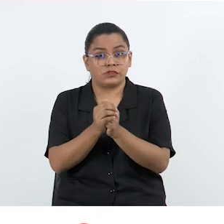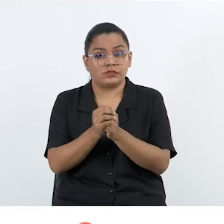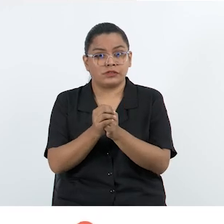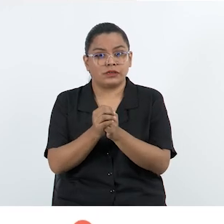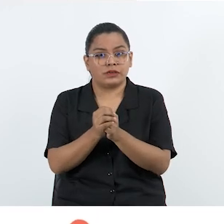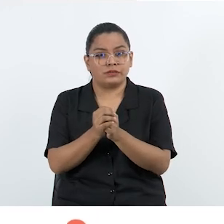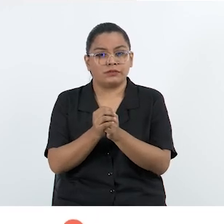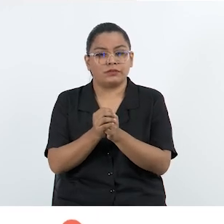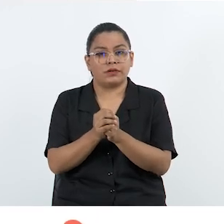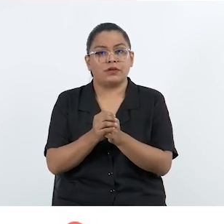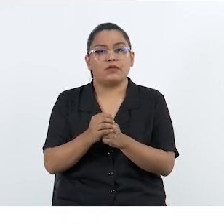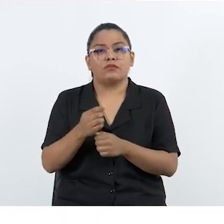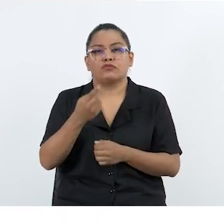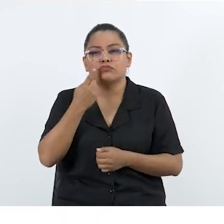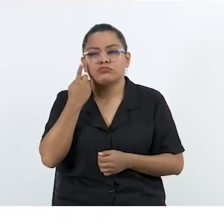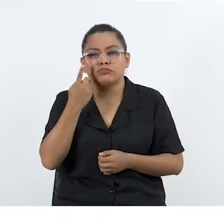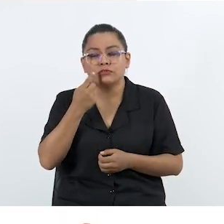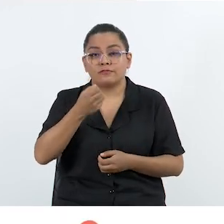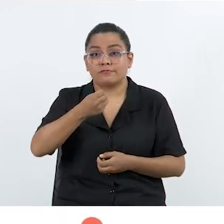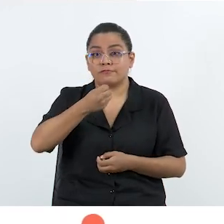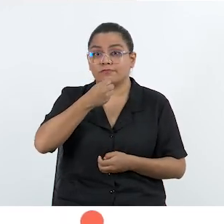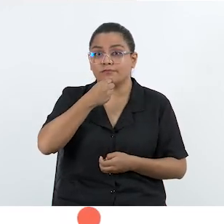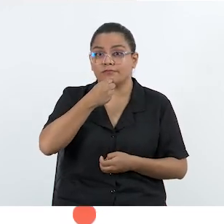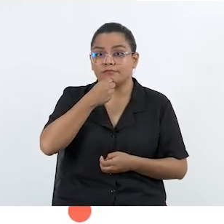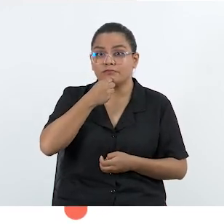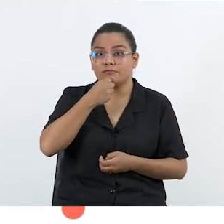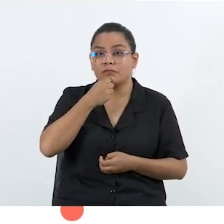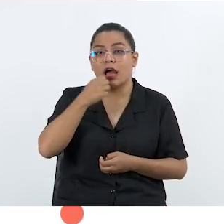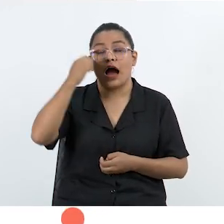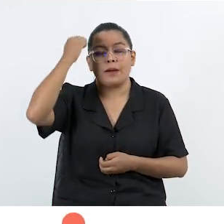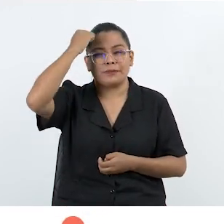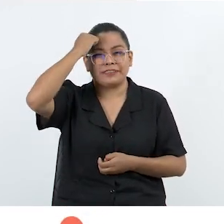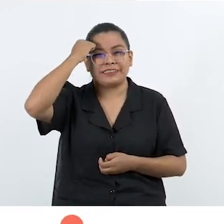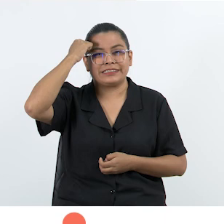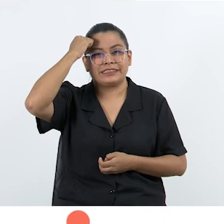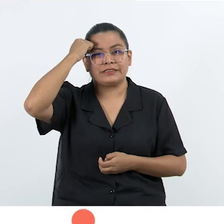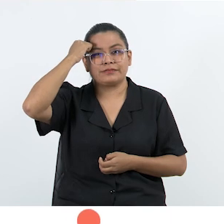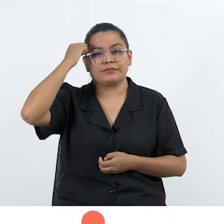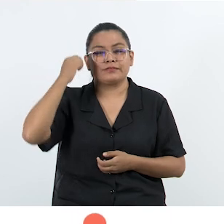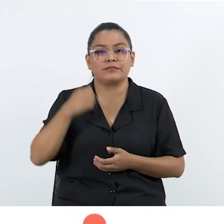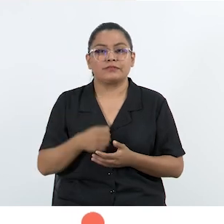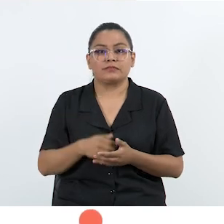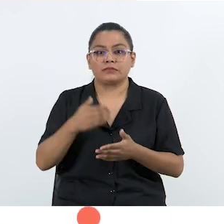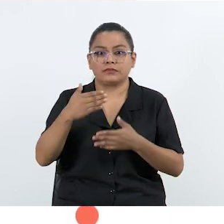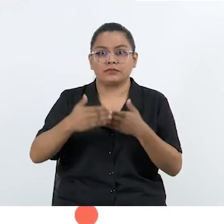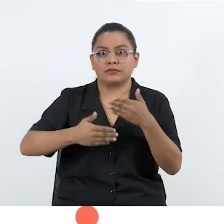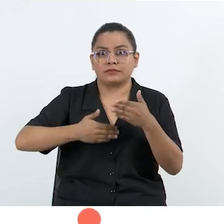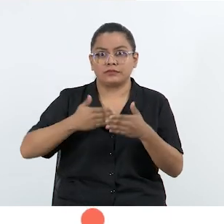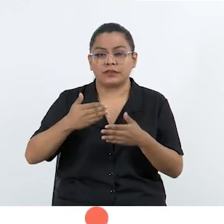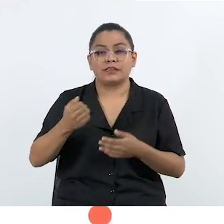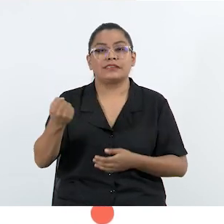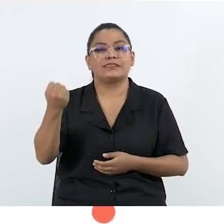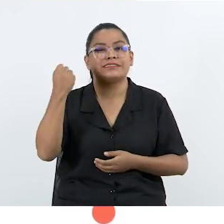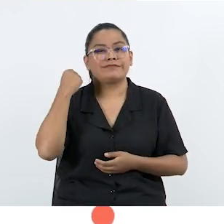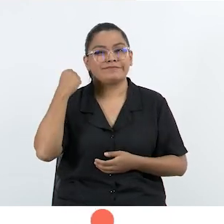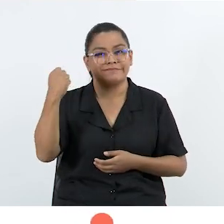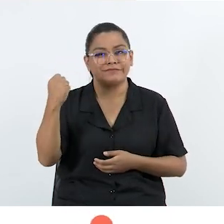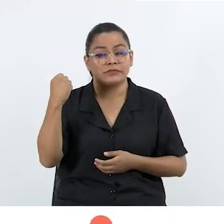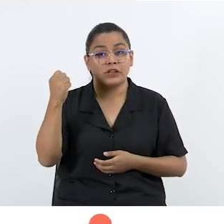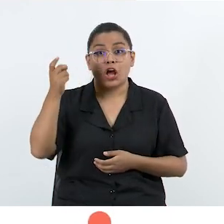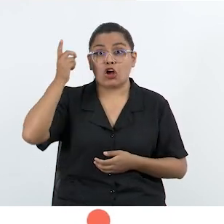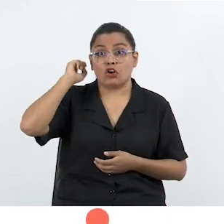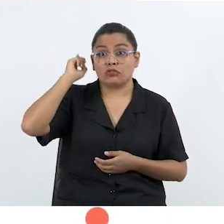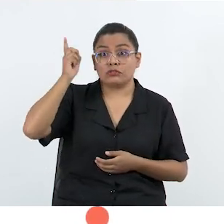Presento un problema. Buscan y procesan información. Aprenden. En esta etapa